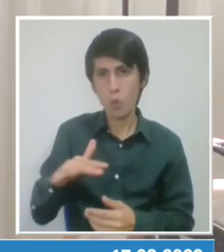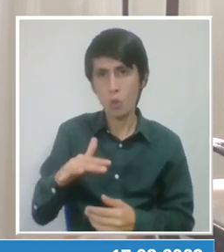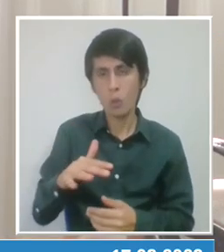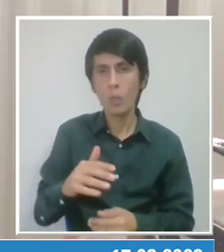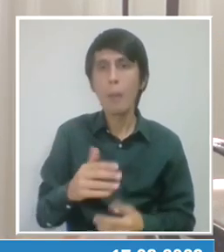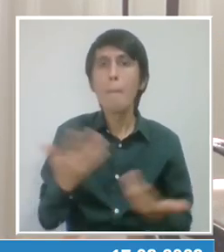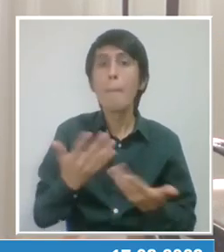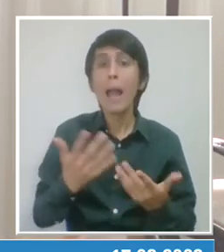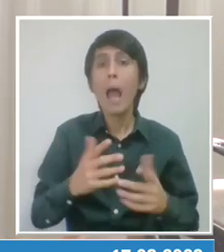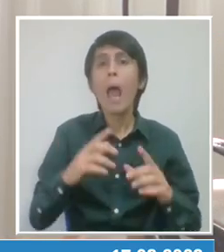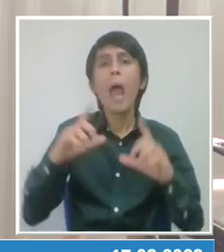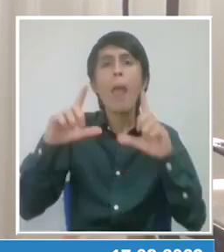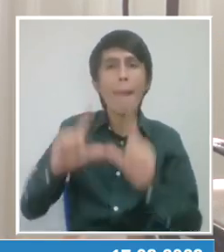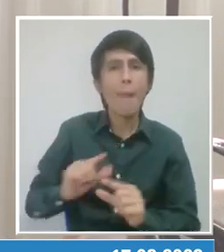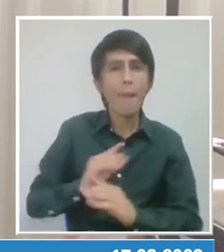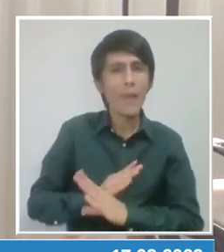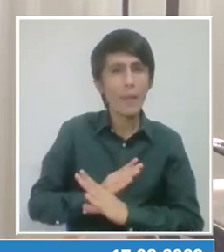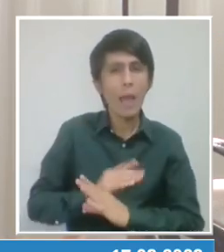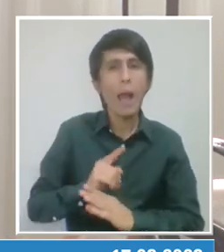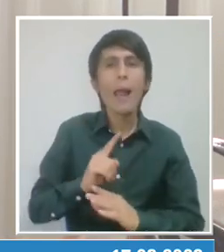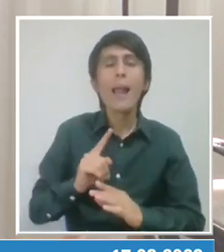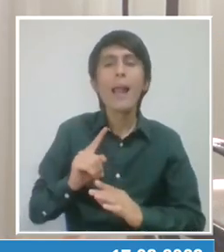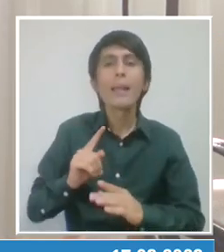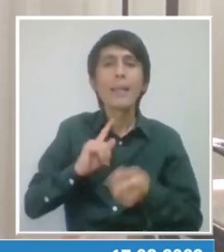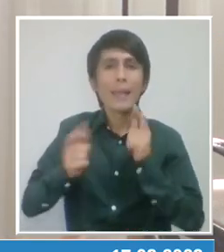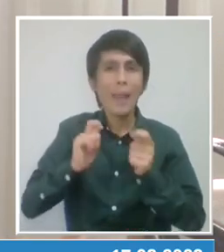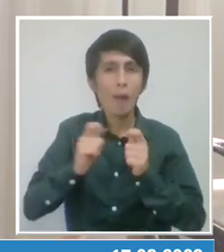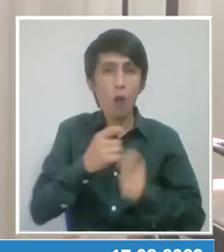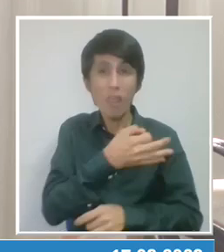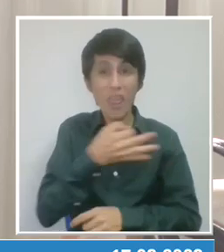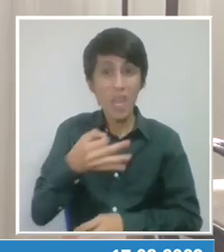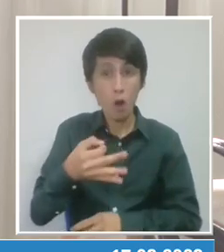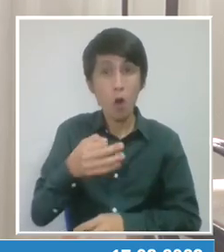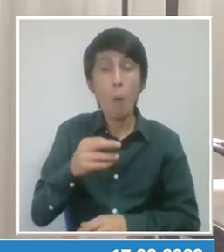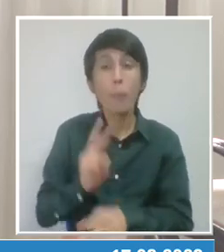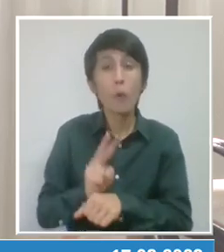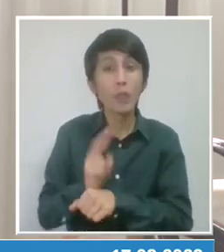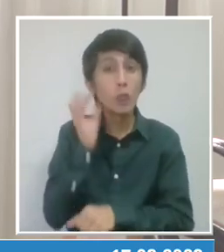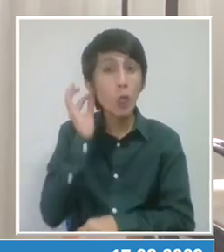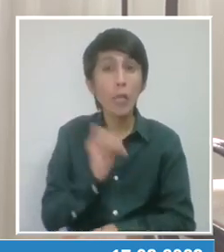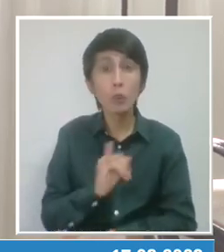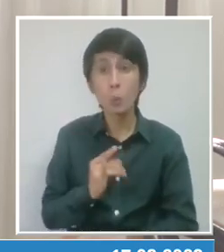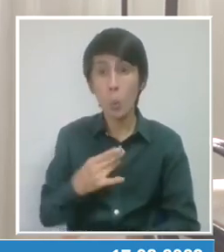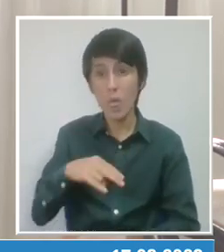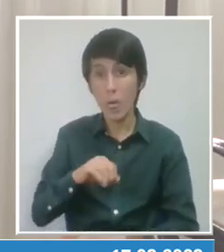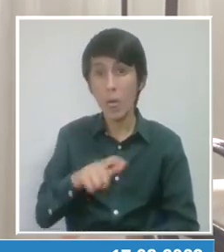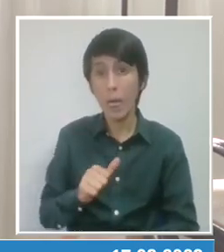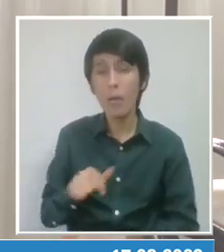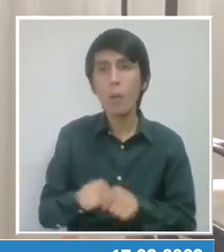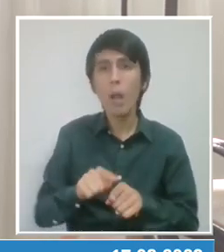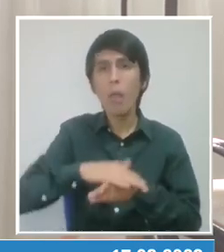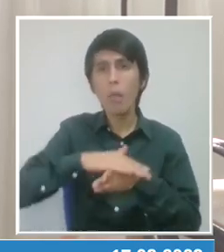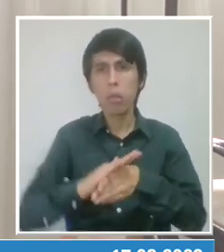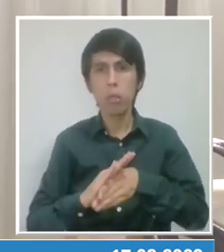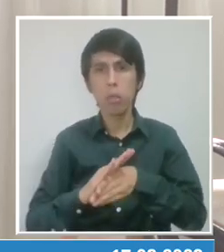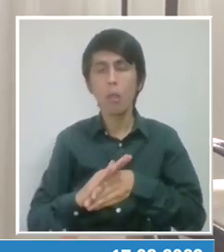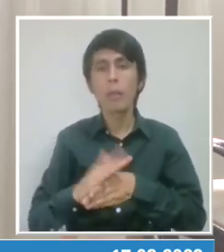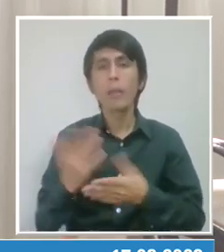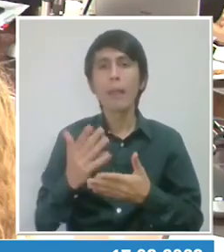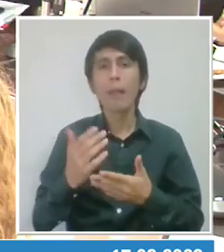que se desestabilice la balanza a favor de intereses privados? Muchas